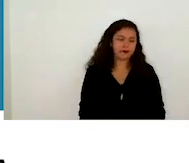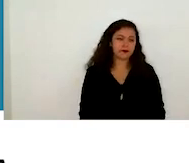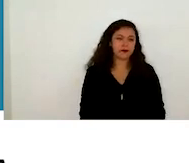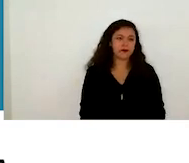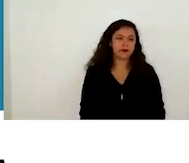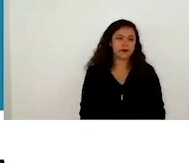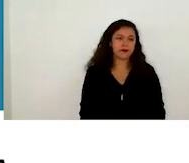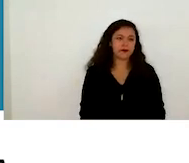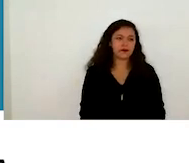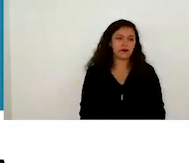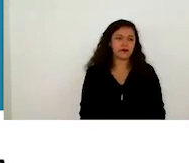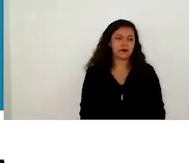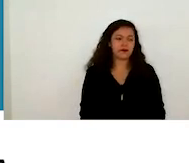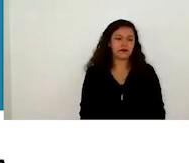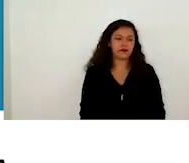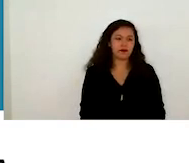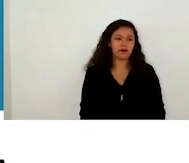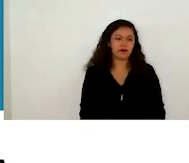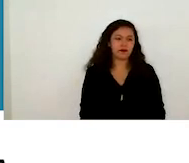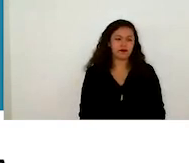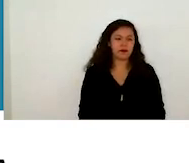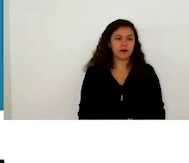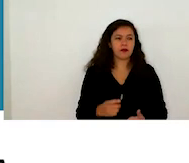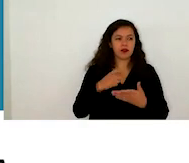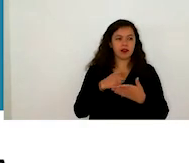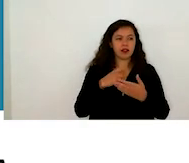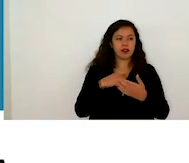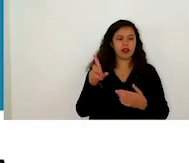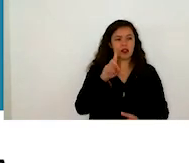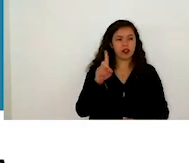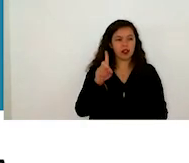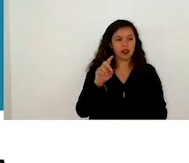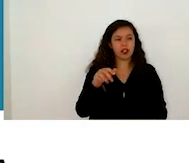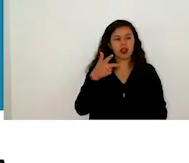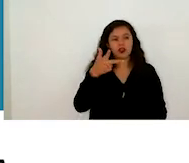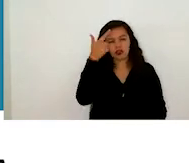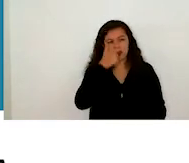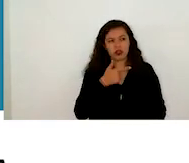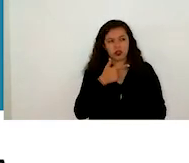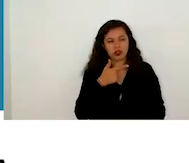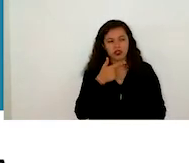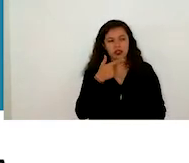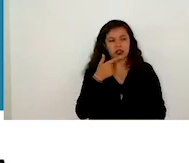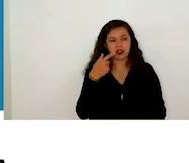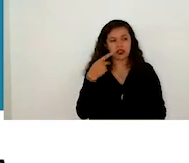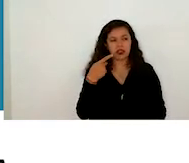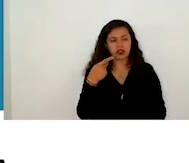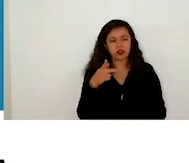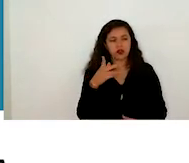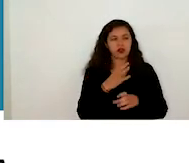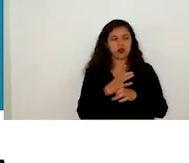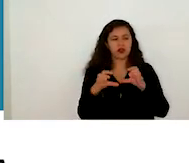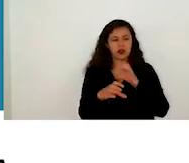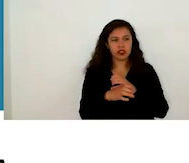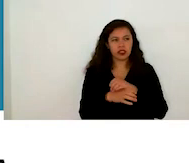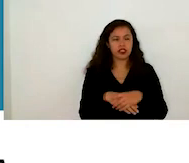cómo se sienten el día domingo más o menos como dos de las ocho de la noche cuáles son sus expresiones que